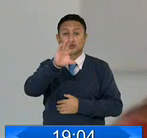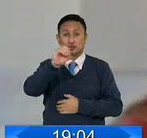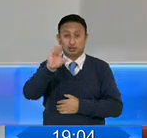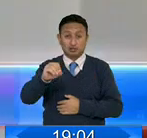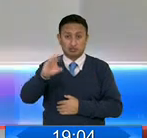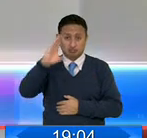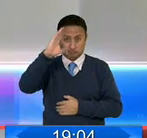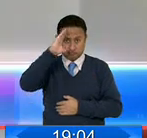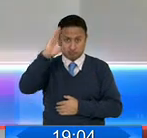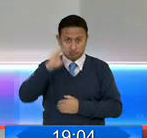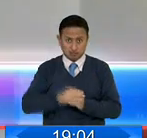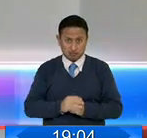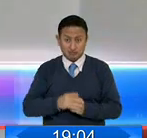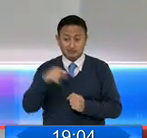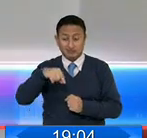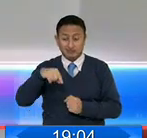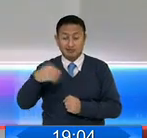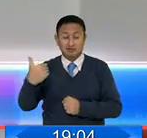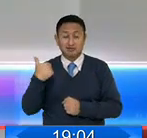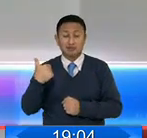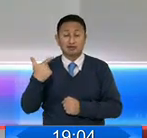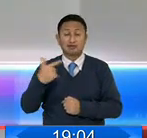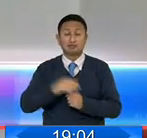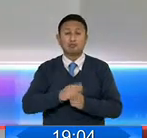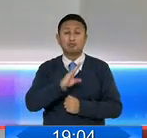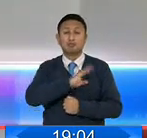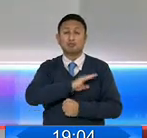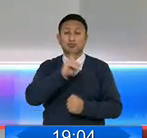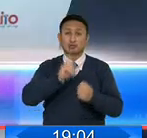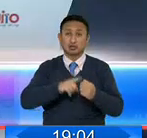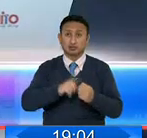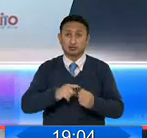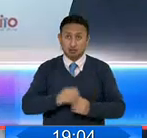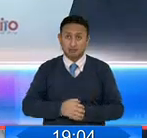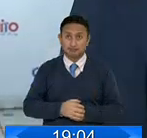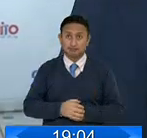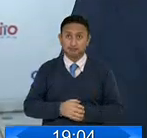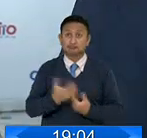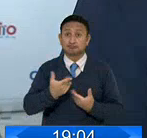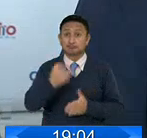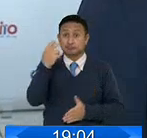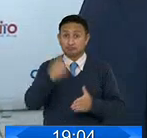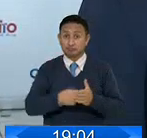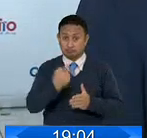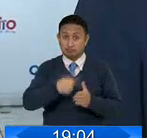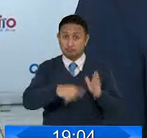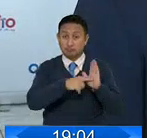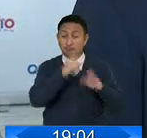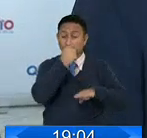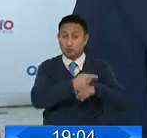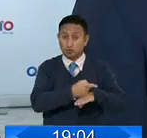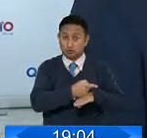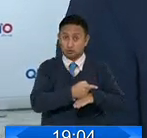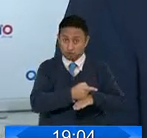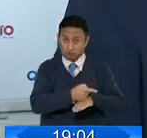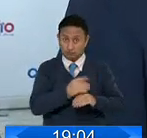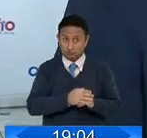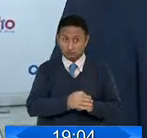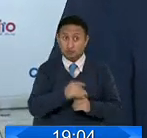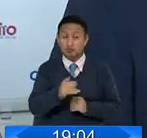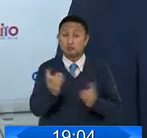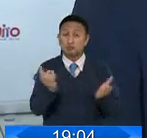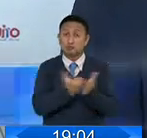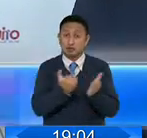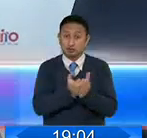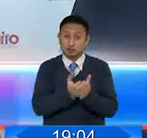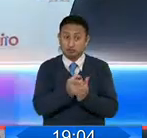máxima que tenemos en el Distrito Metropolitano. Las sanciones están determinadas en las ordenanzas cuando haces basura en la vía